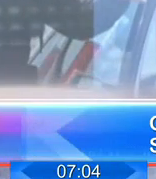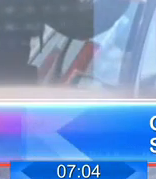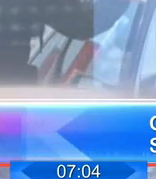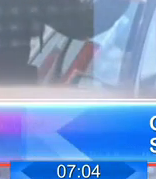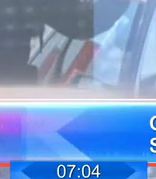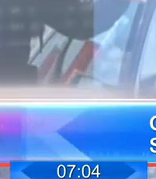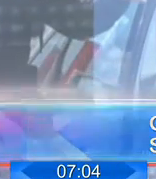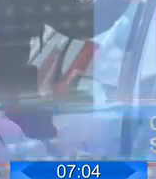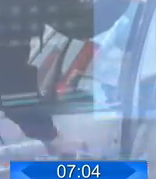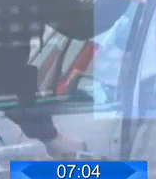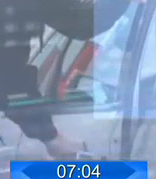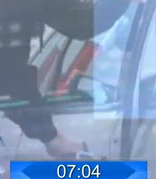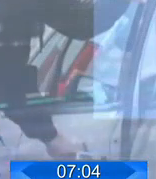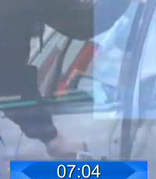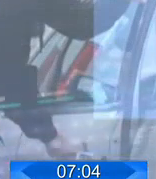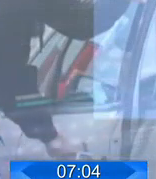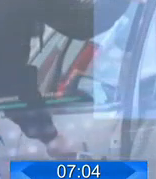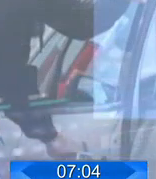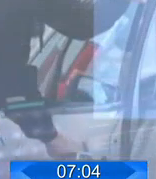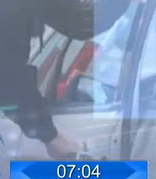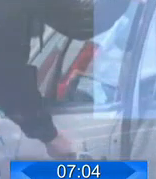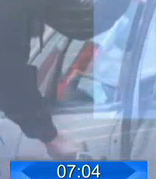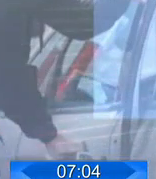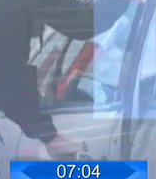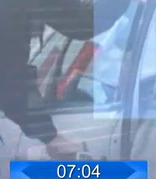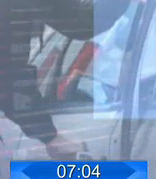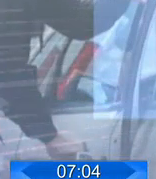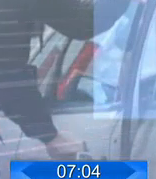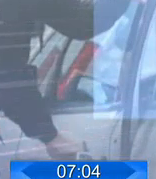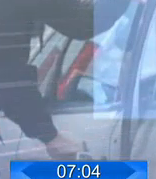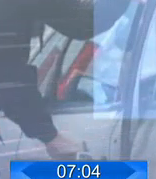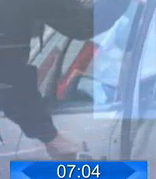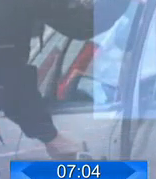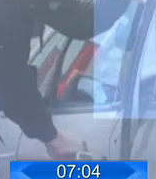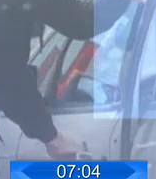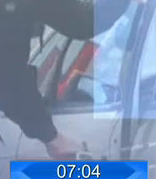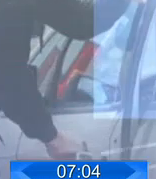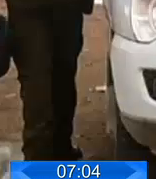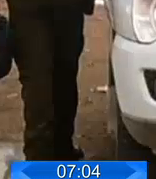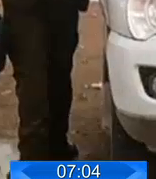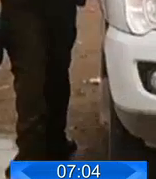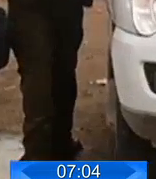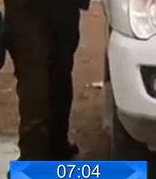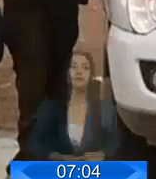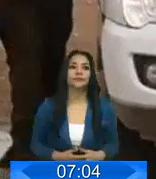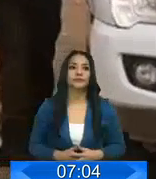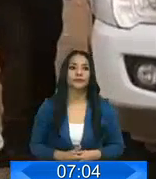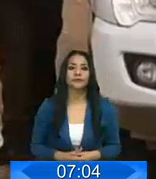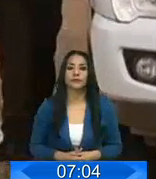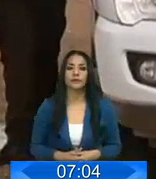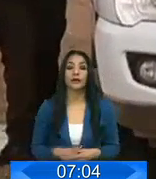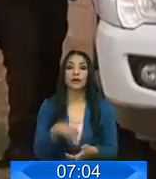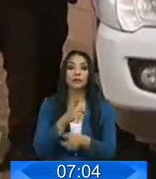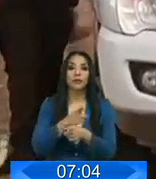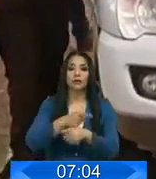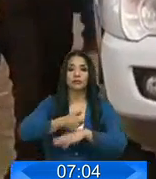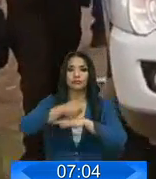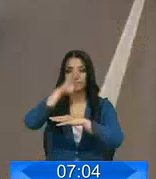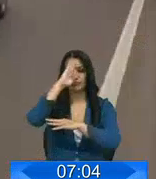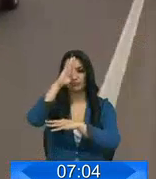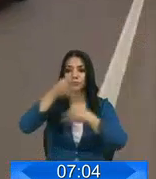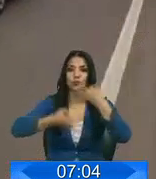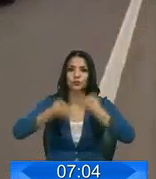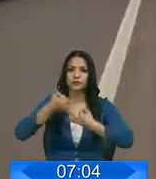35, luego está Portete con 28 y con igual cifra el distrito sur. Por ello, los agentes de la policía